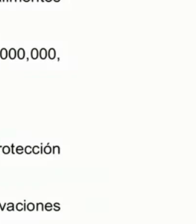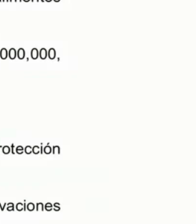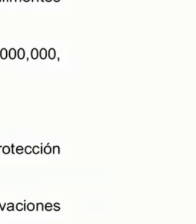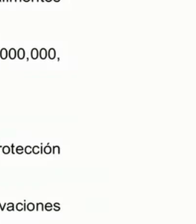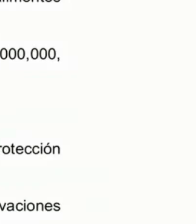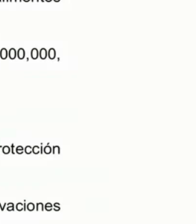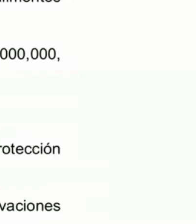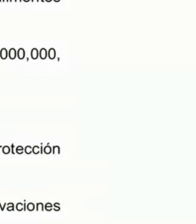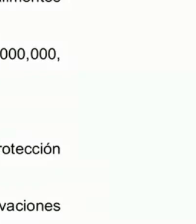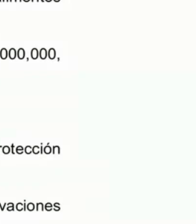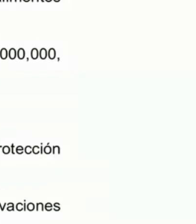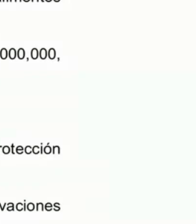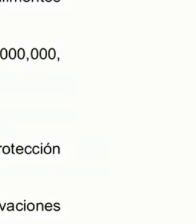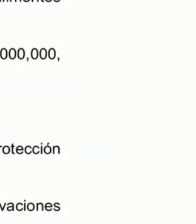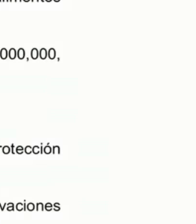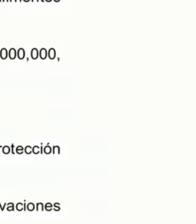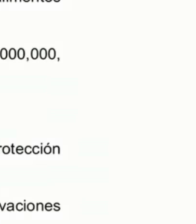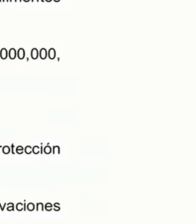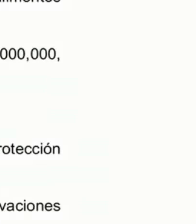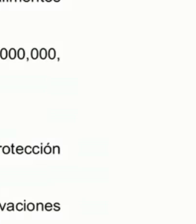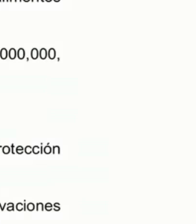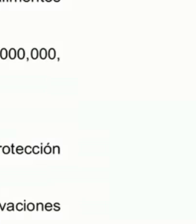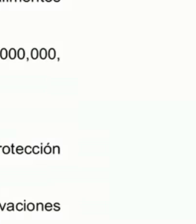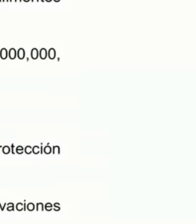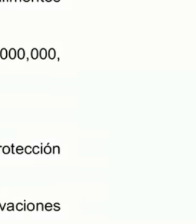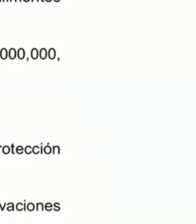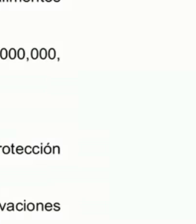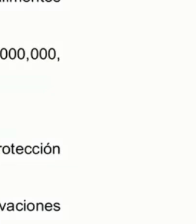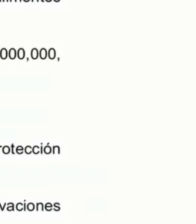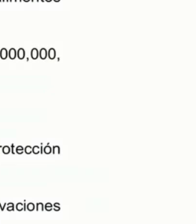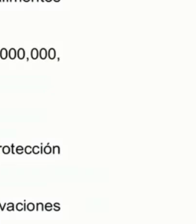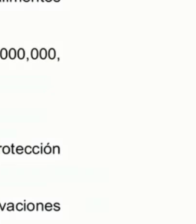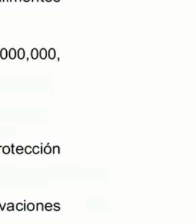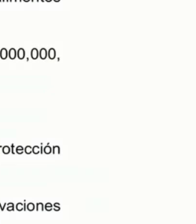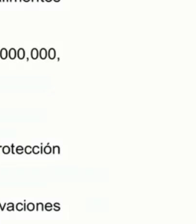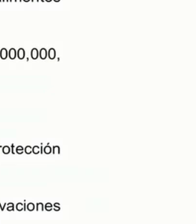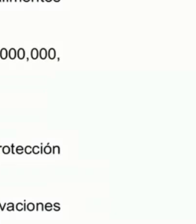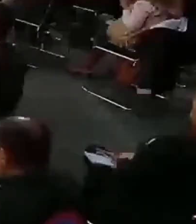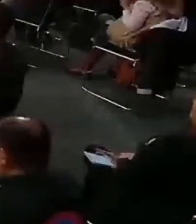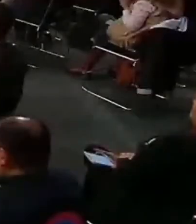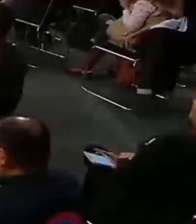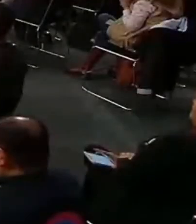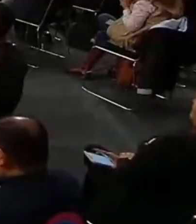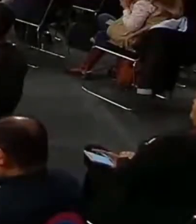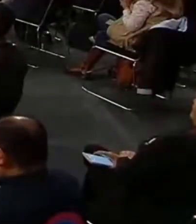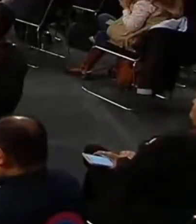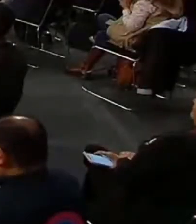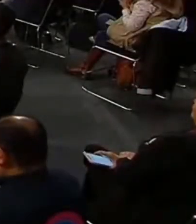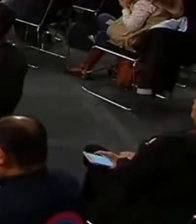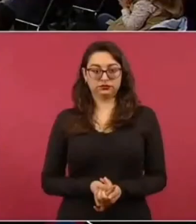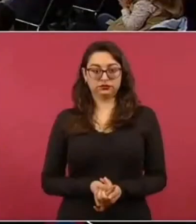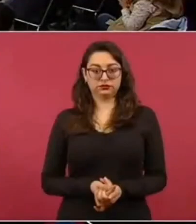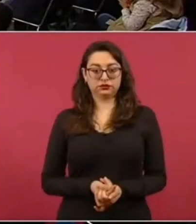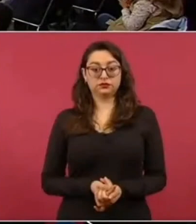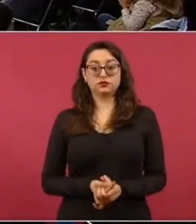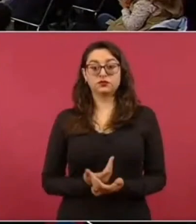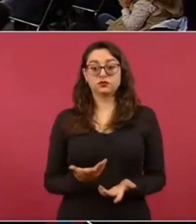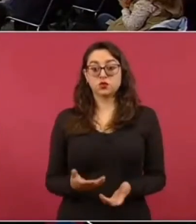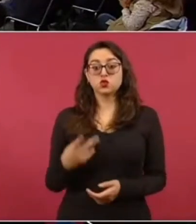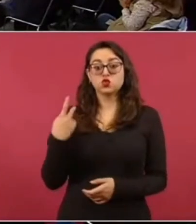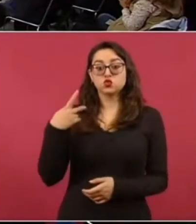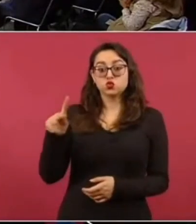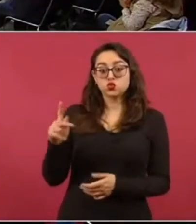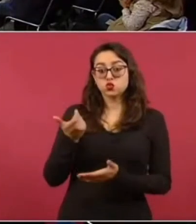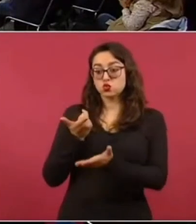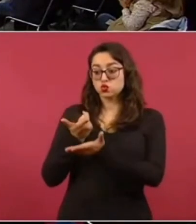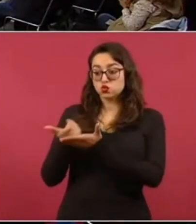Es que no paran. O sea, ¿no? Van a todos